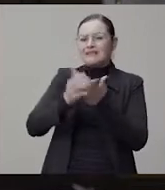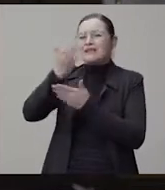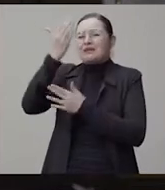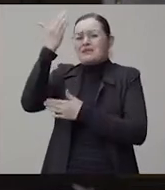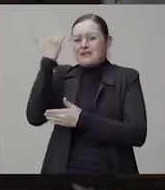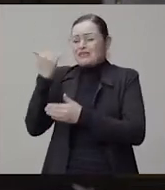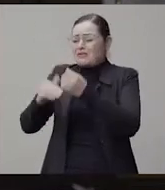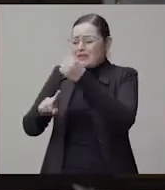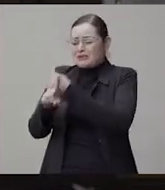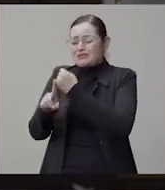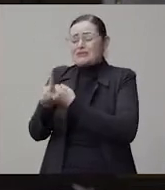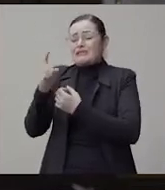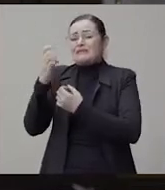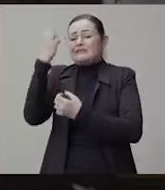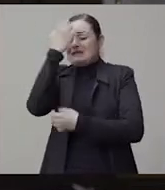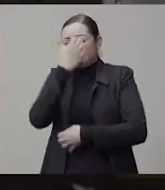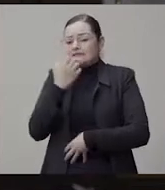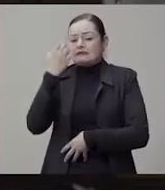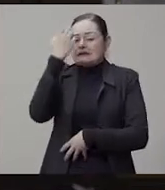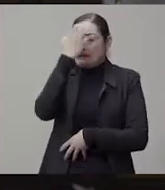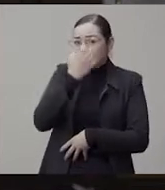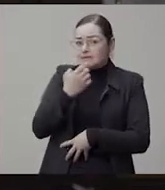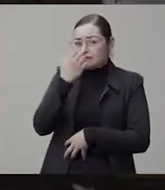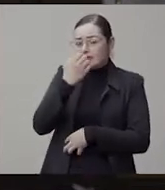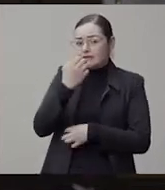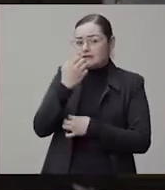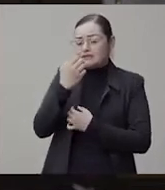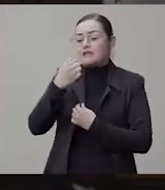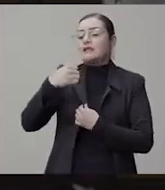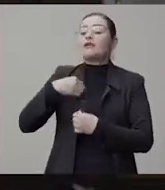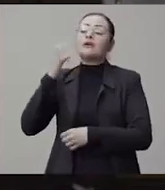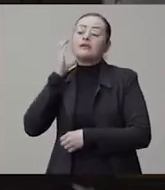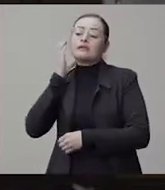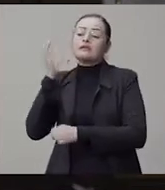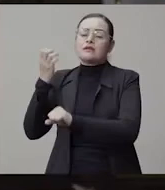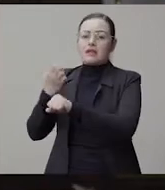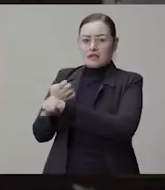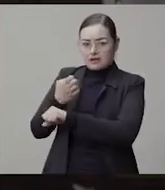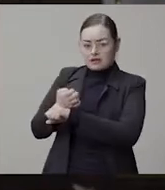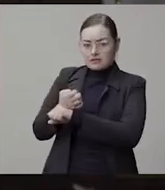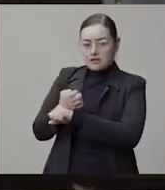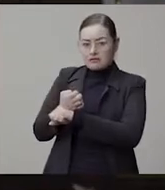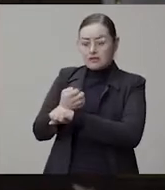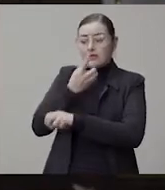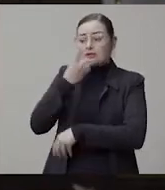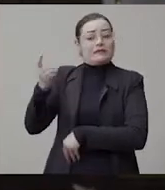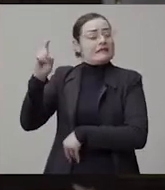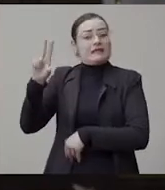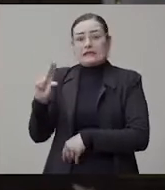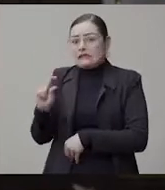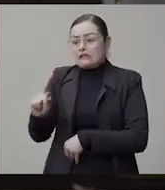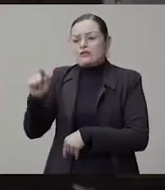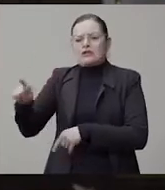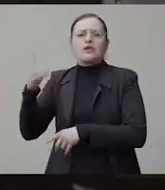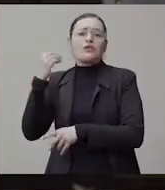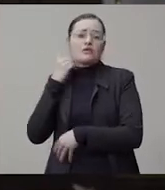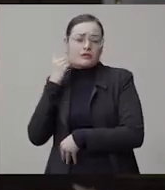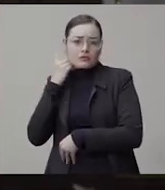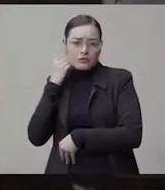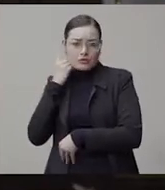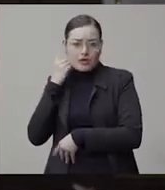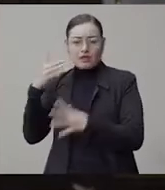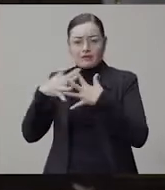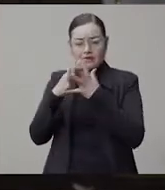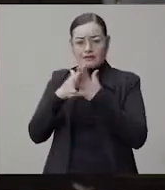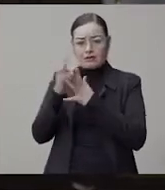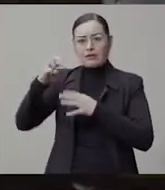analizar las controversias constitucionales que como gobernador promoví en contra del congreso del estado e incluso las que los propios